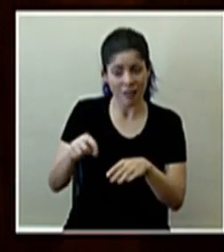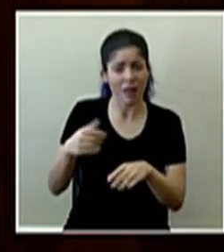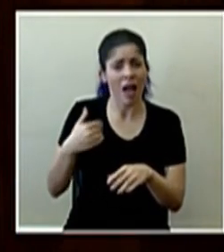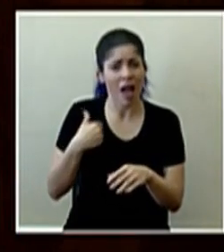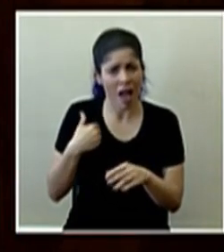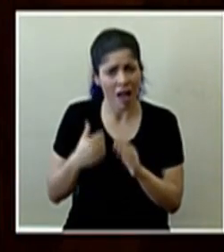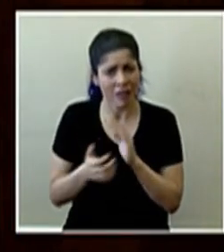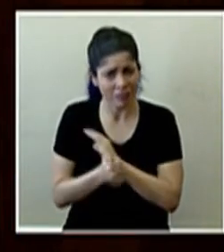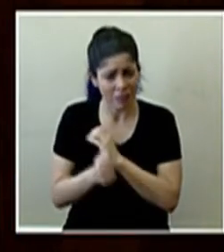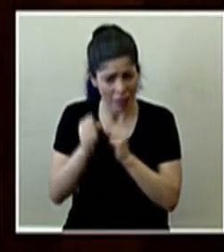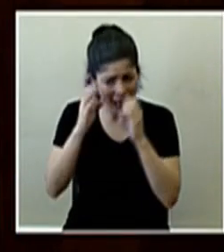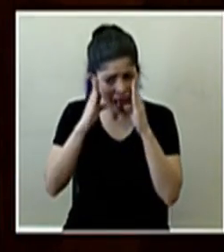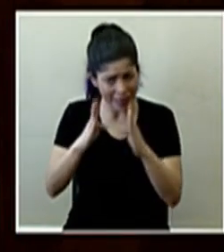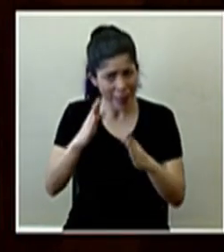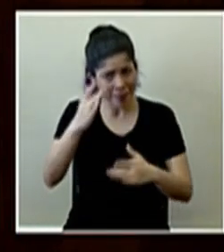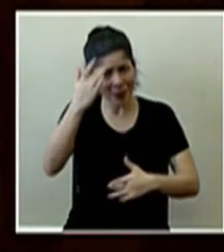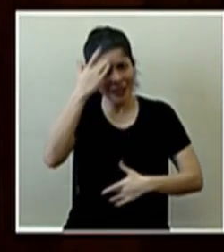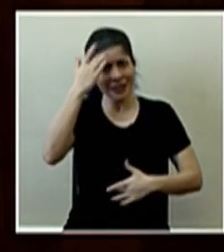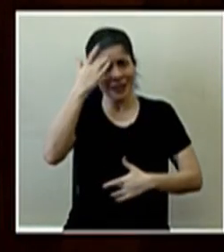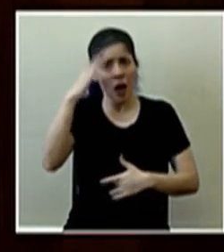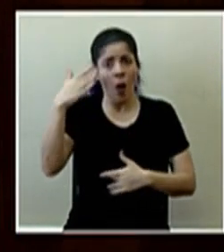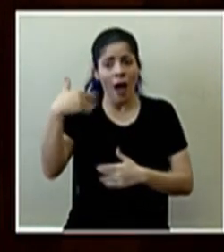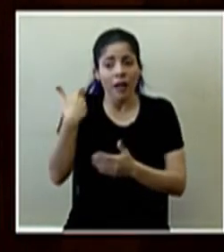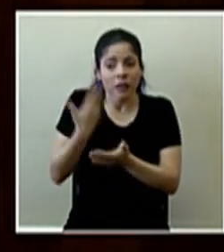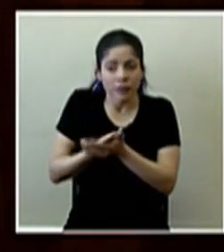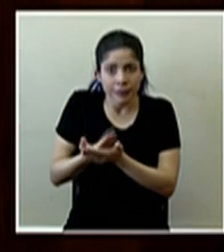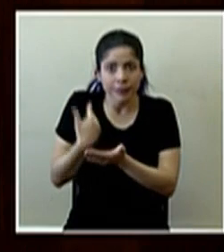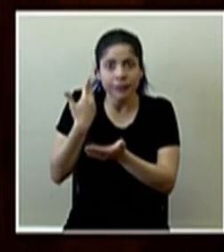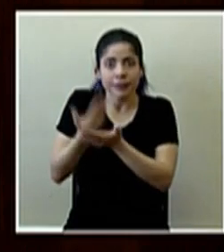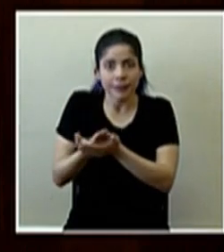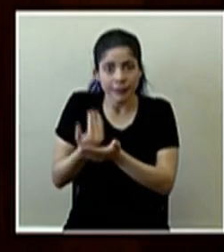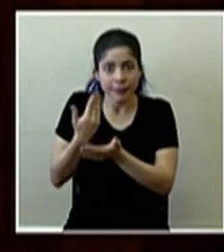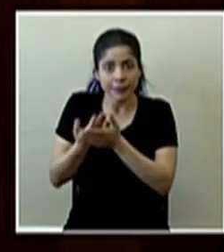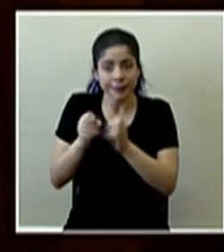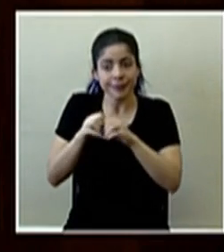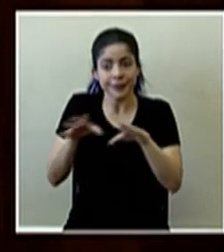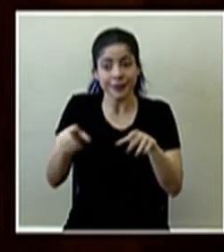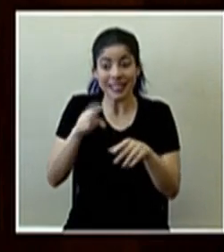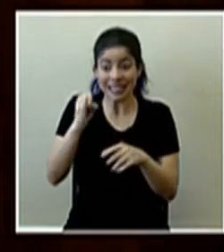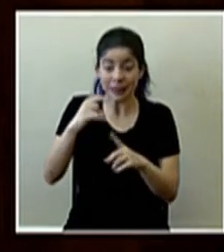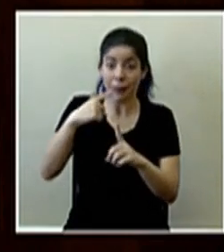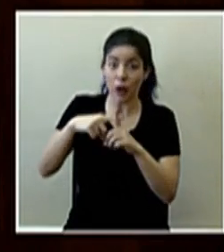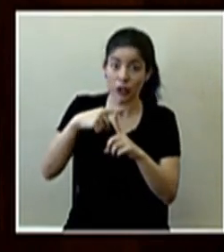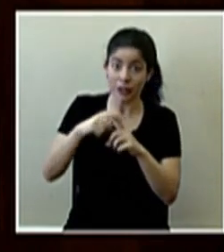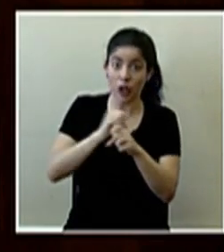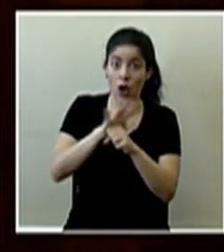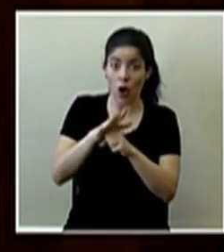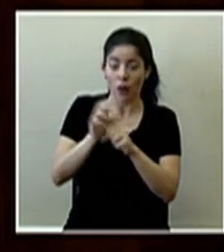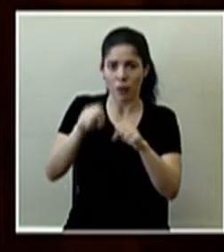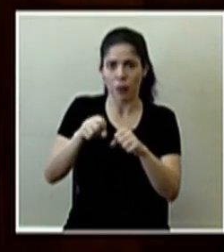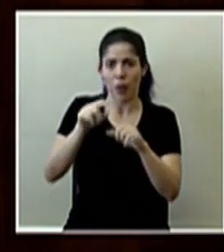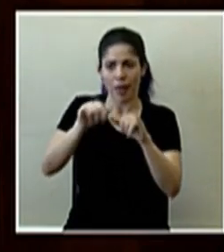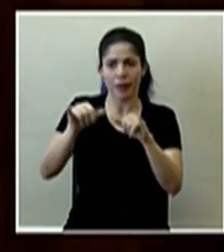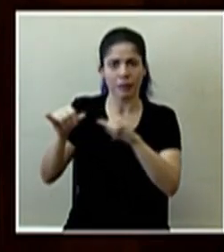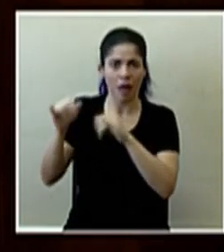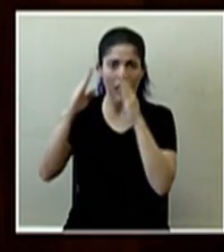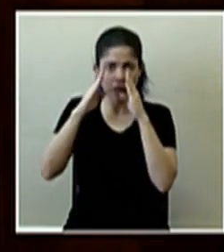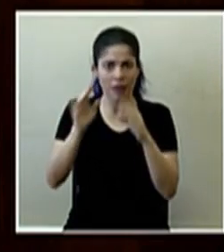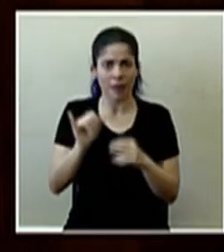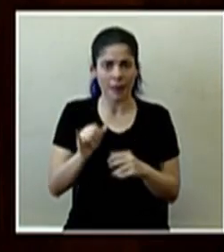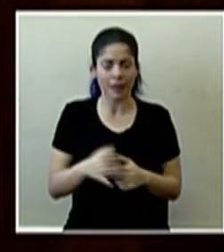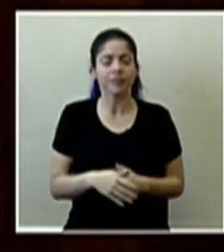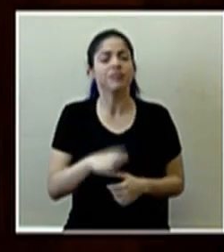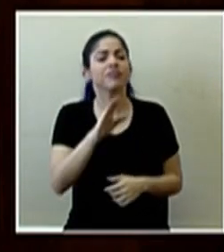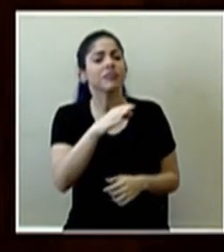pacientes que nos vayan ingresando a nuestra red que sean positivos COVID-19.